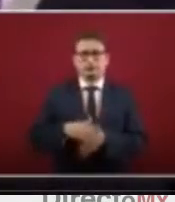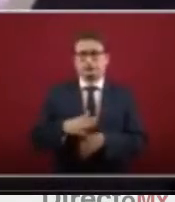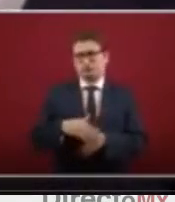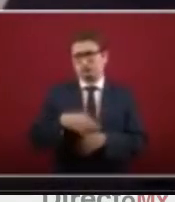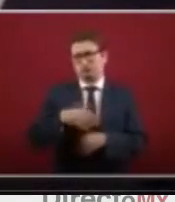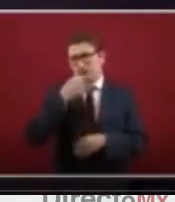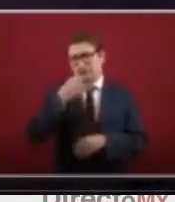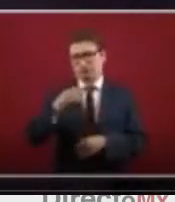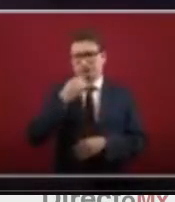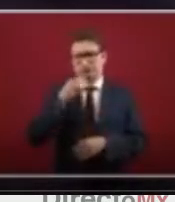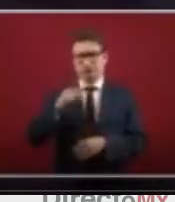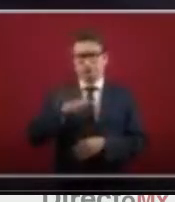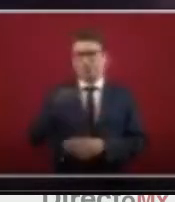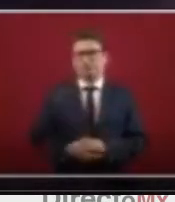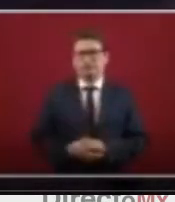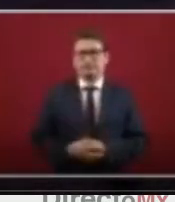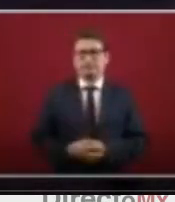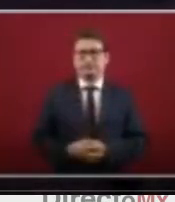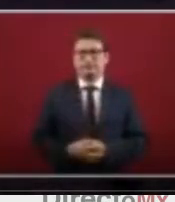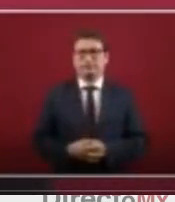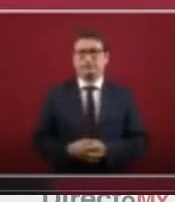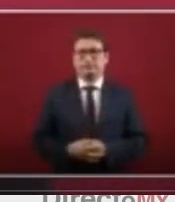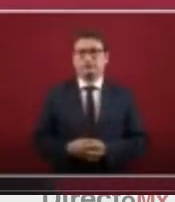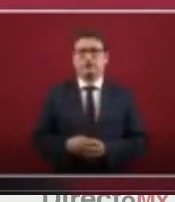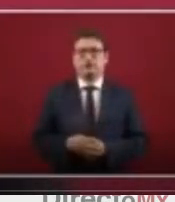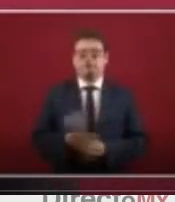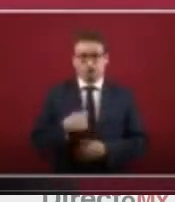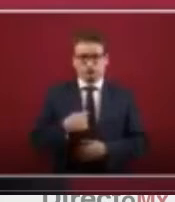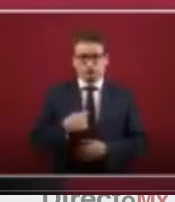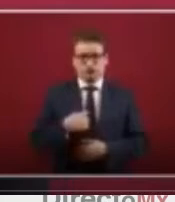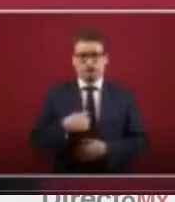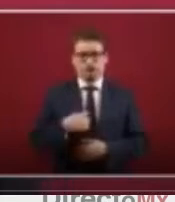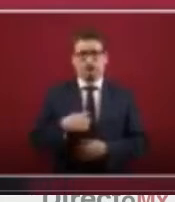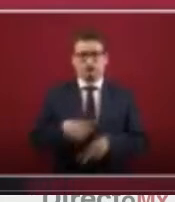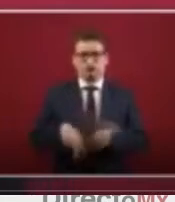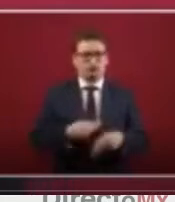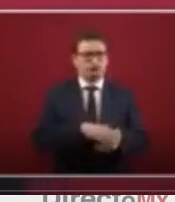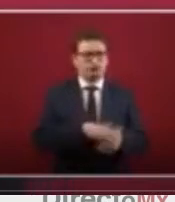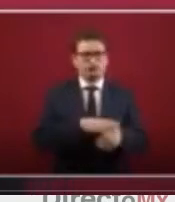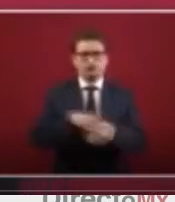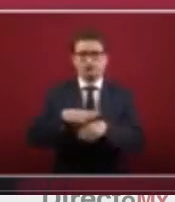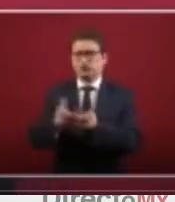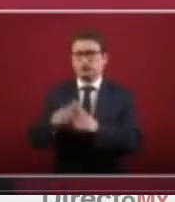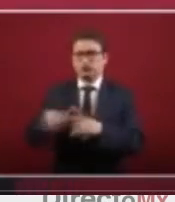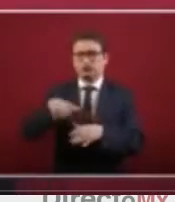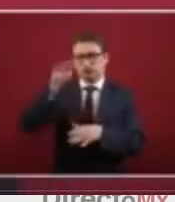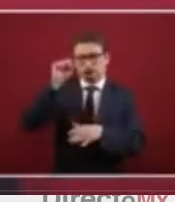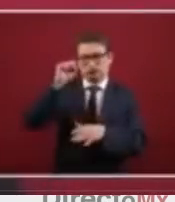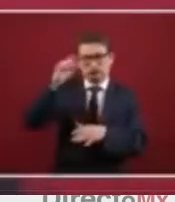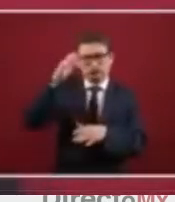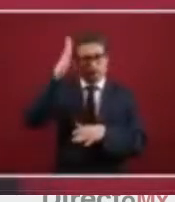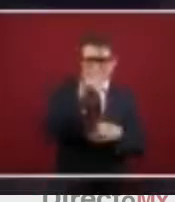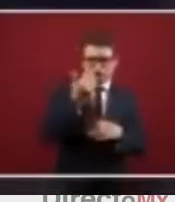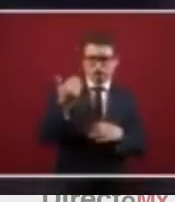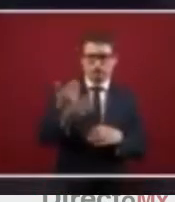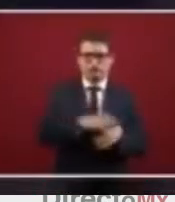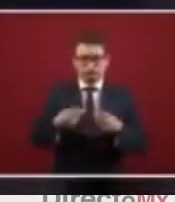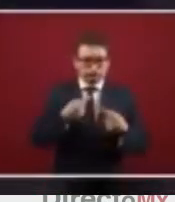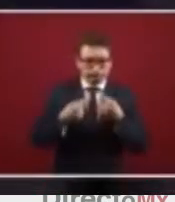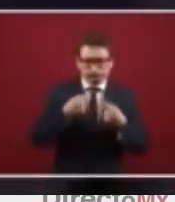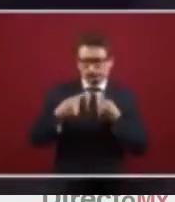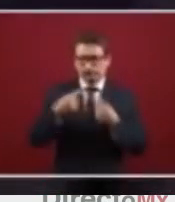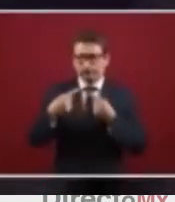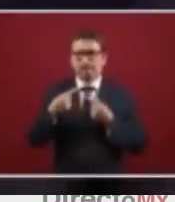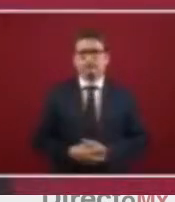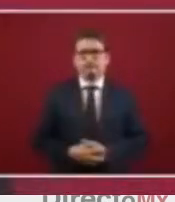transmito a los mineros que voy a convocar a los dirigentes sindicales ya los empresarios para tratar